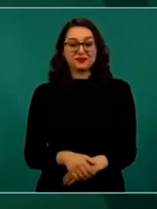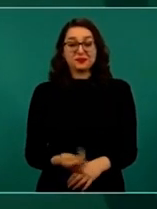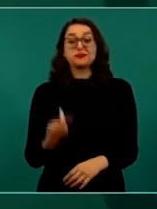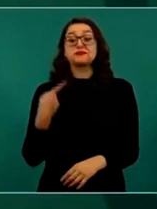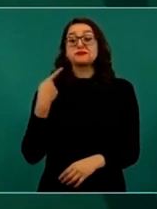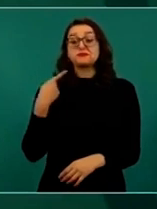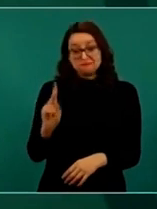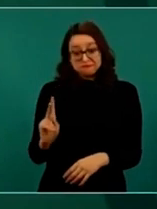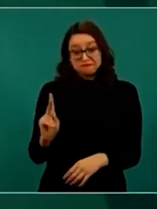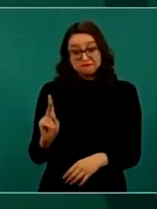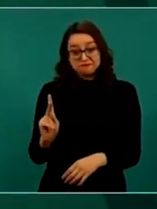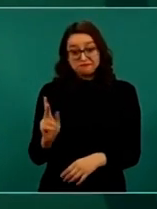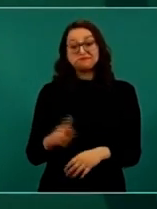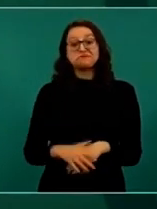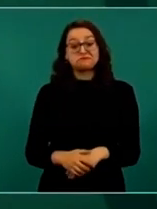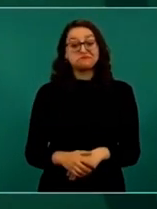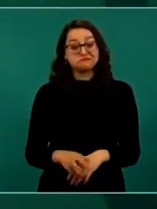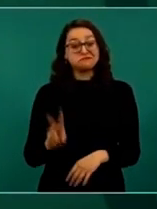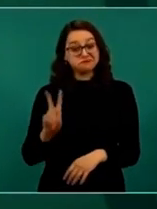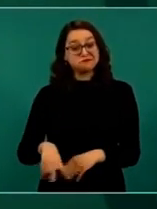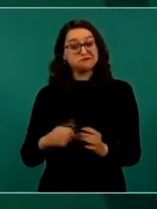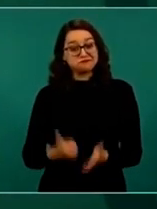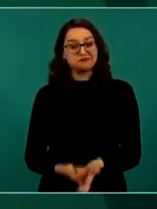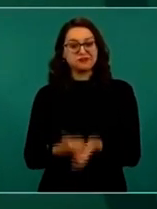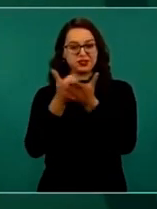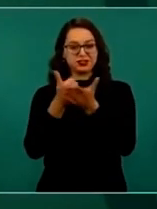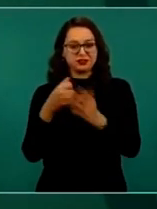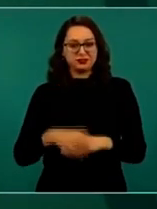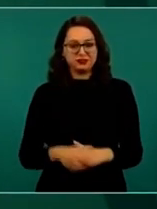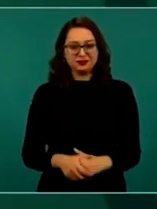al parecer sí ayuda.